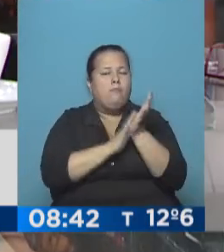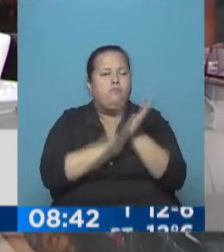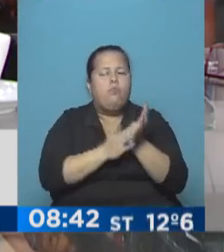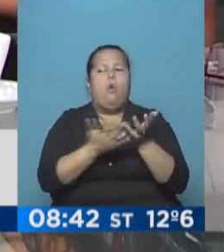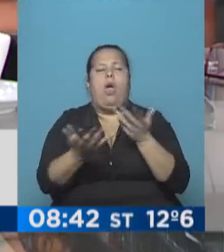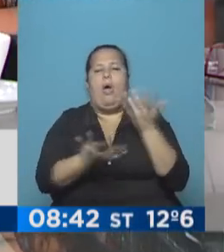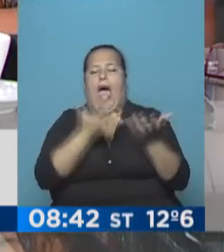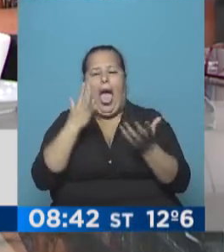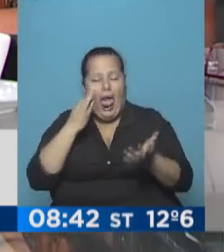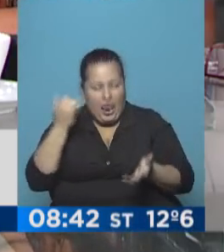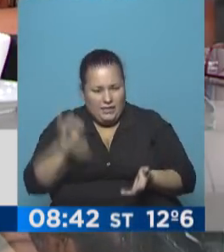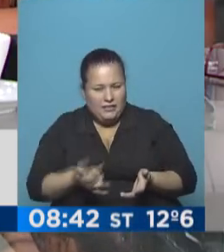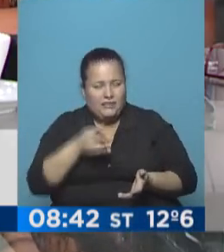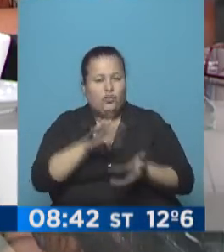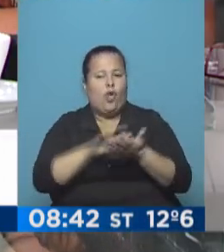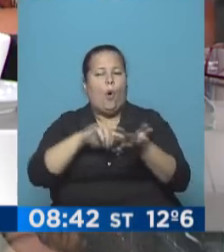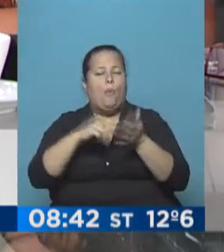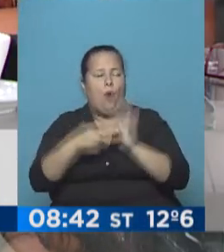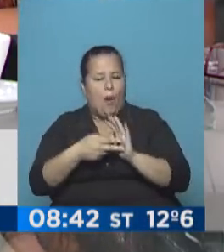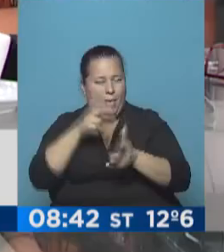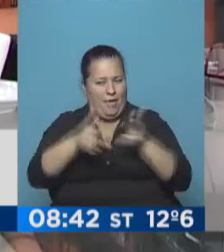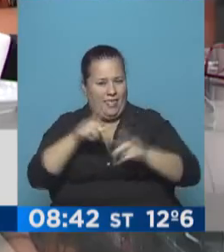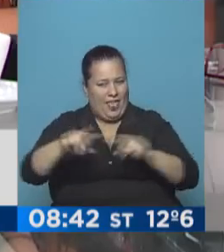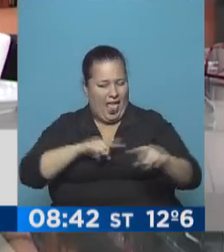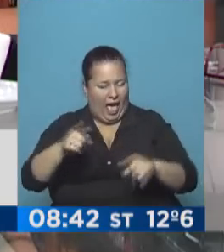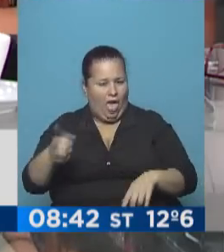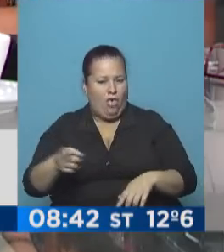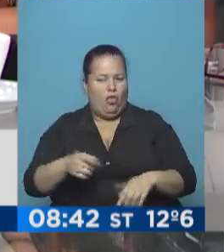algún registro de los problemas que menciona el delegado?